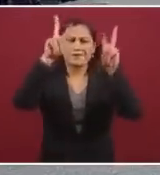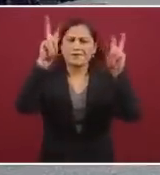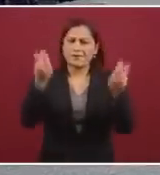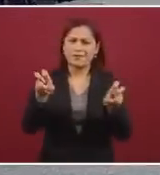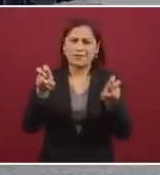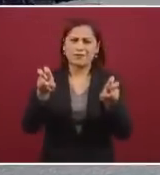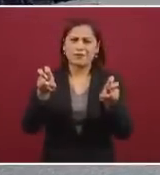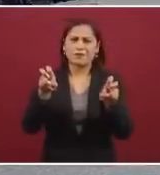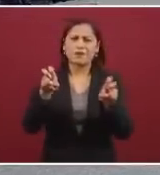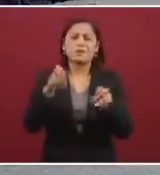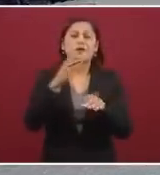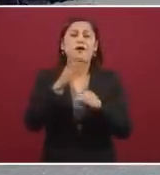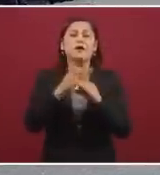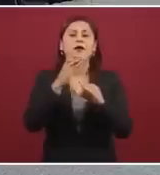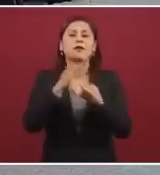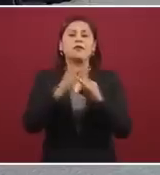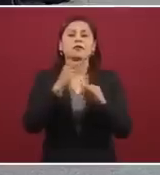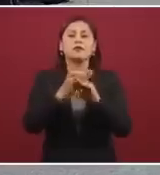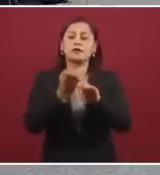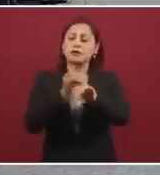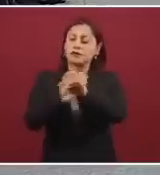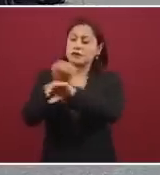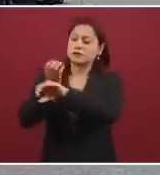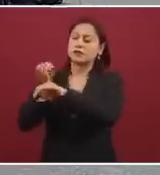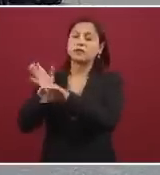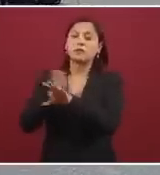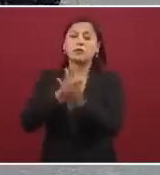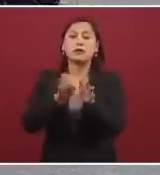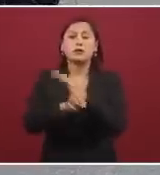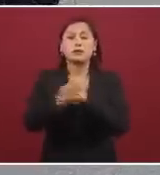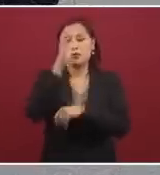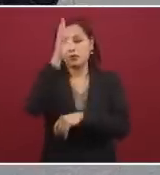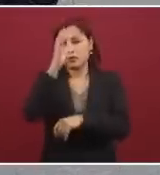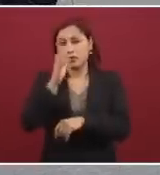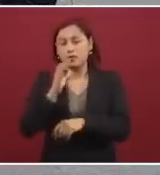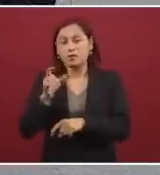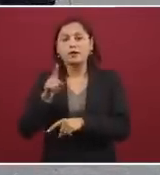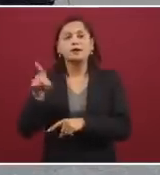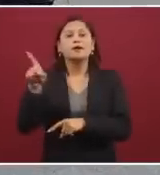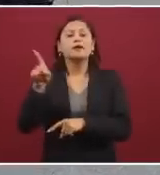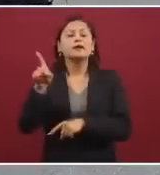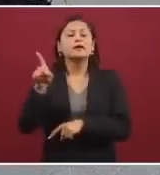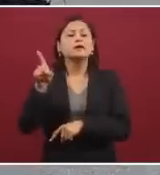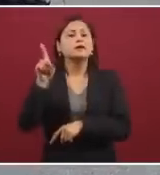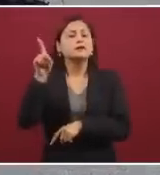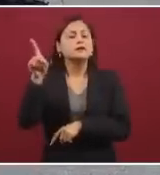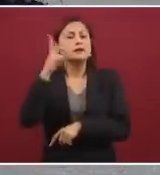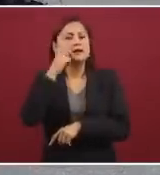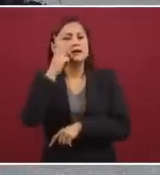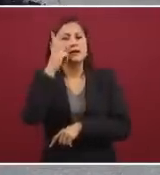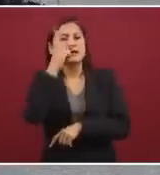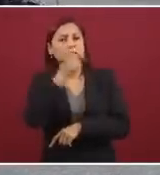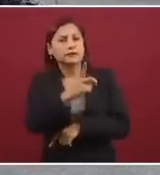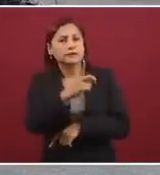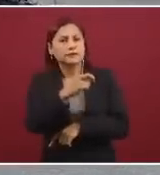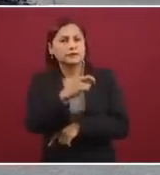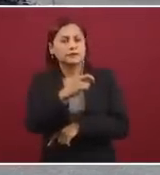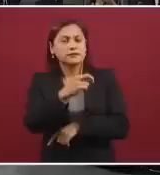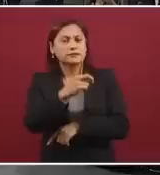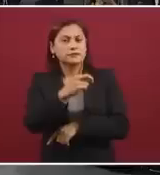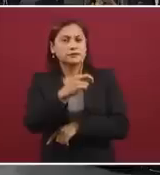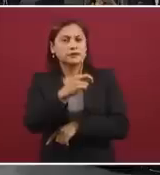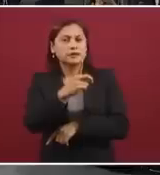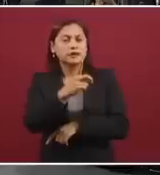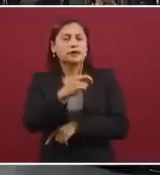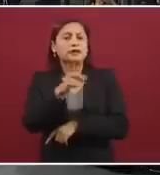que se está generando en algunas entidades como coahuila que en donde se ha señalado que ya no van a recibir o ya no están